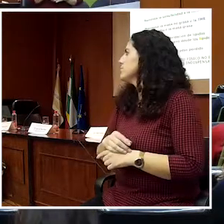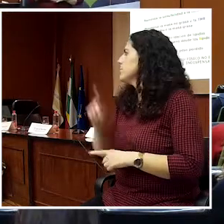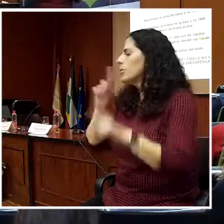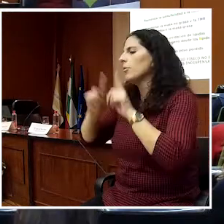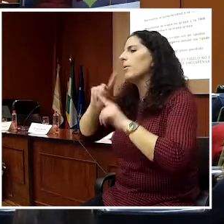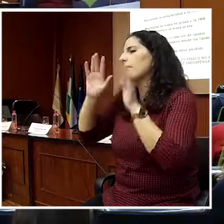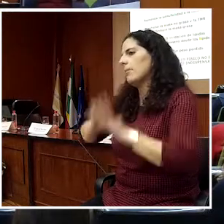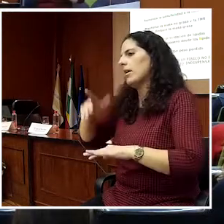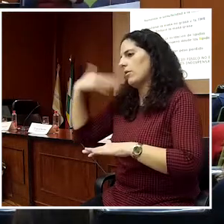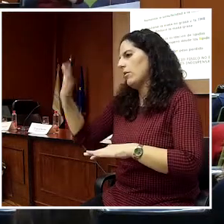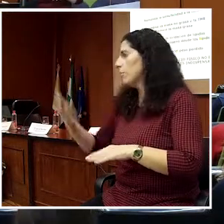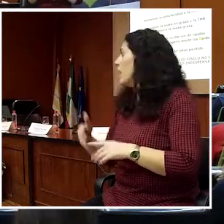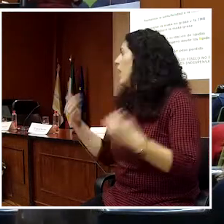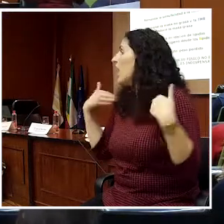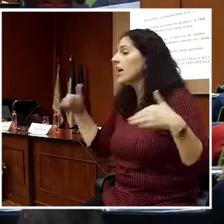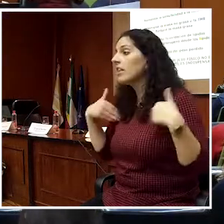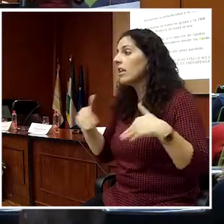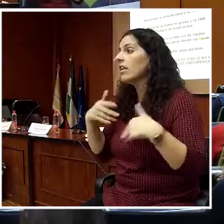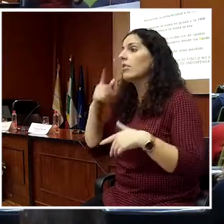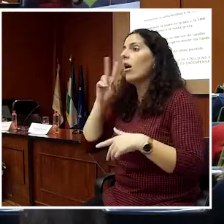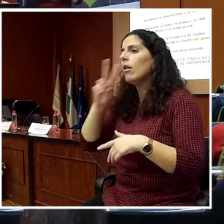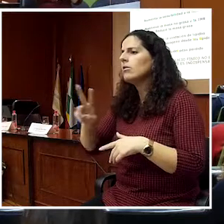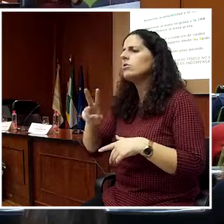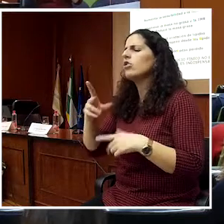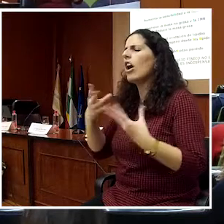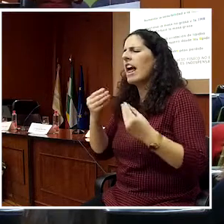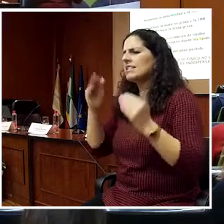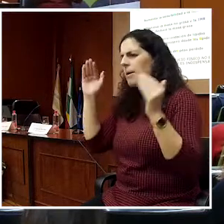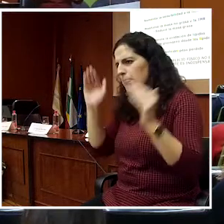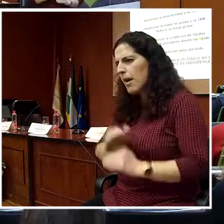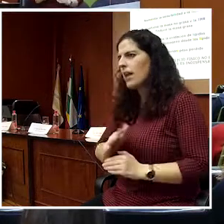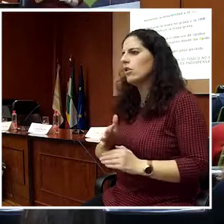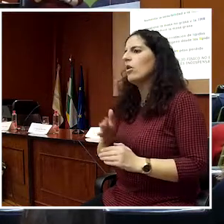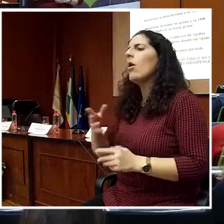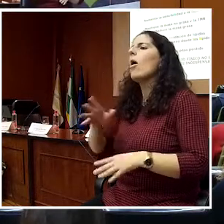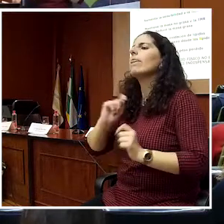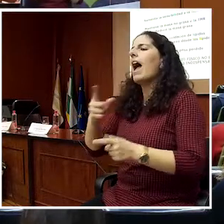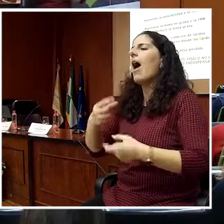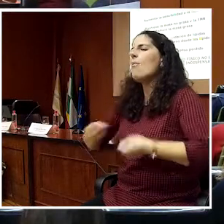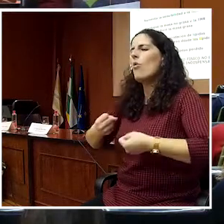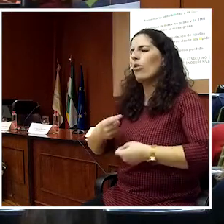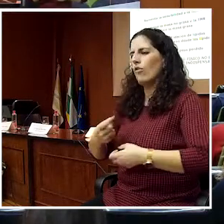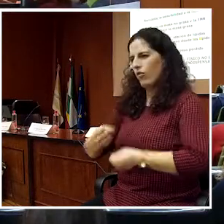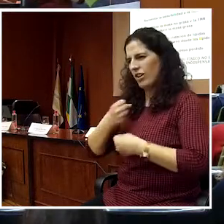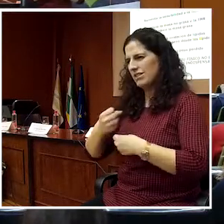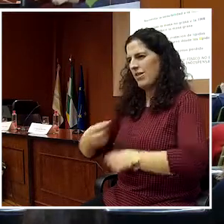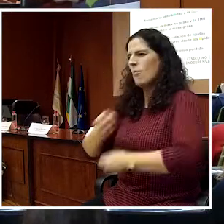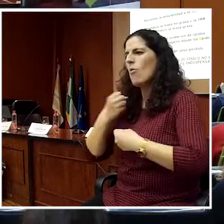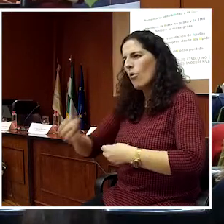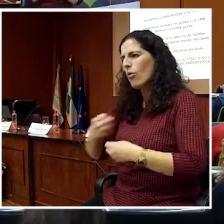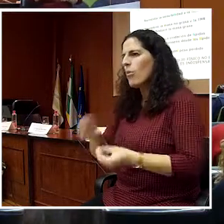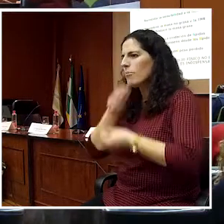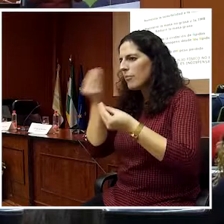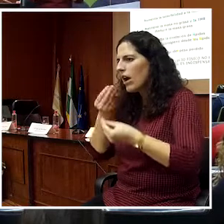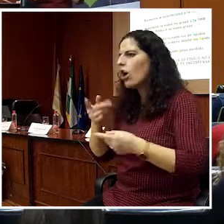síndrome metabólico. El ejercicio reduce la masa grasa, pero mantiene la masa muscular, aumenta la